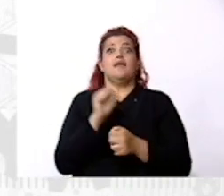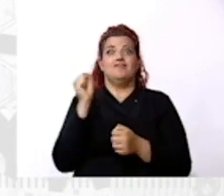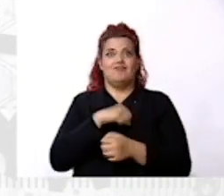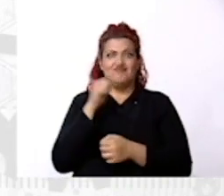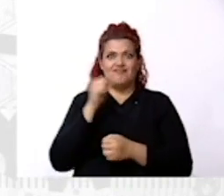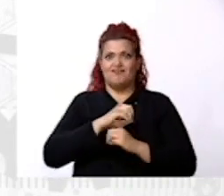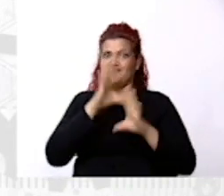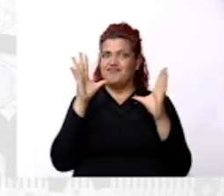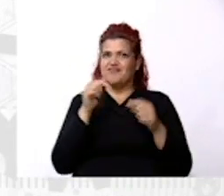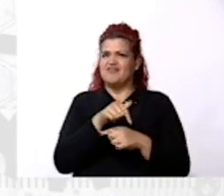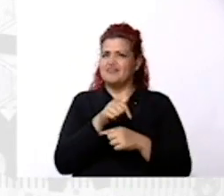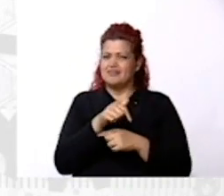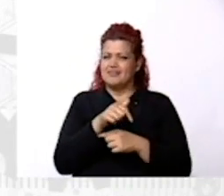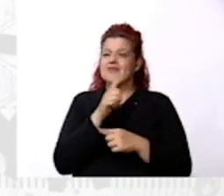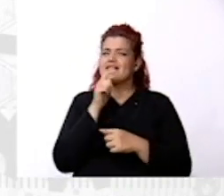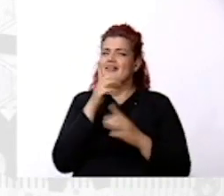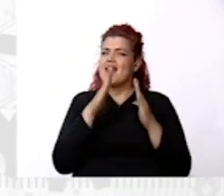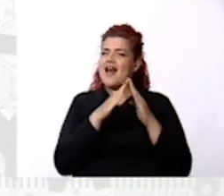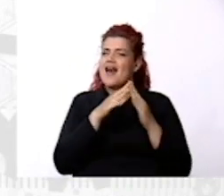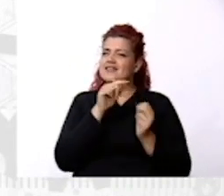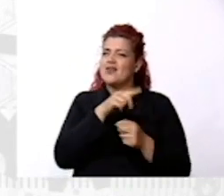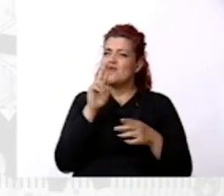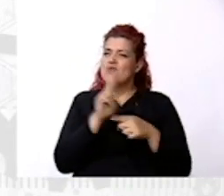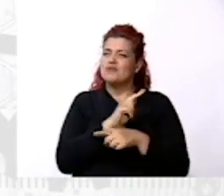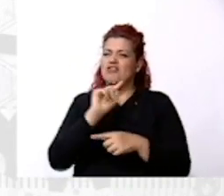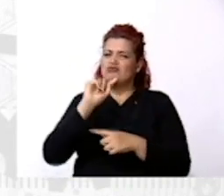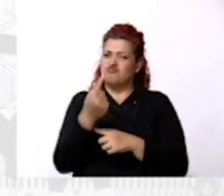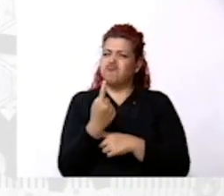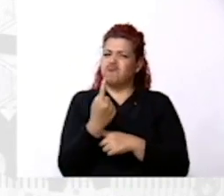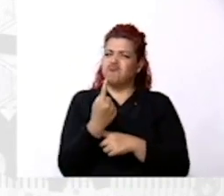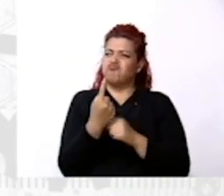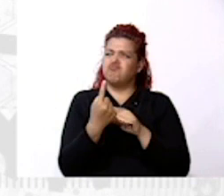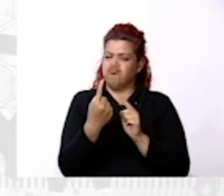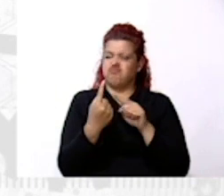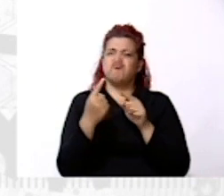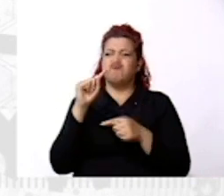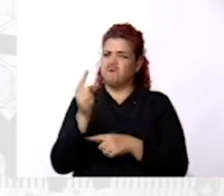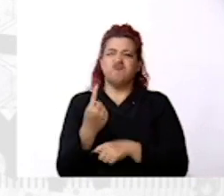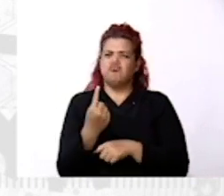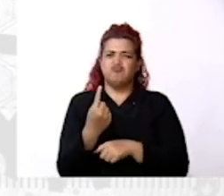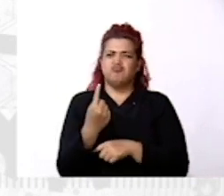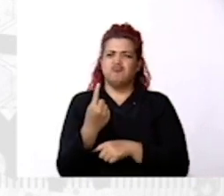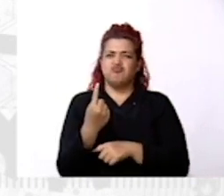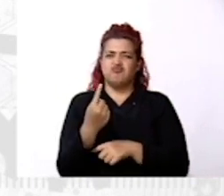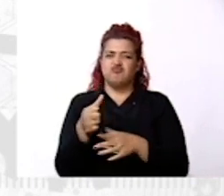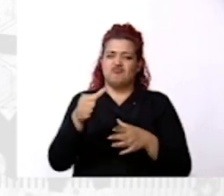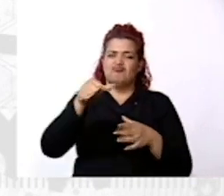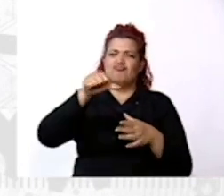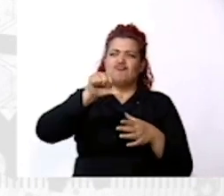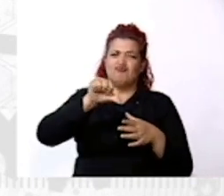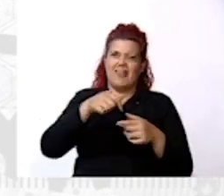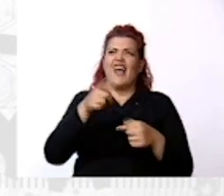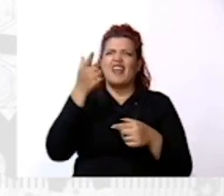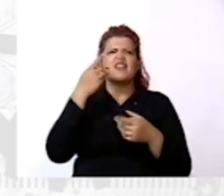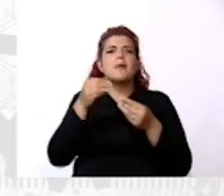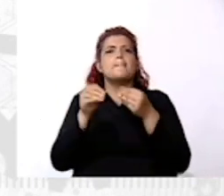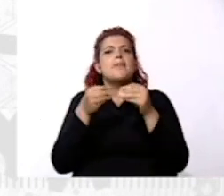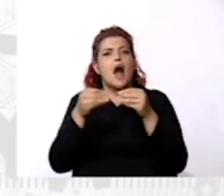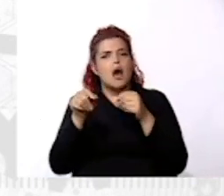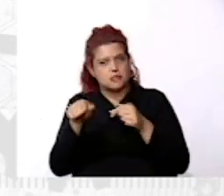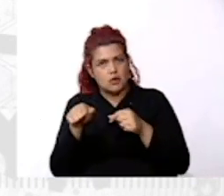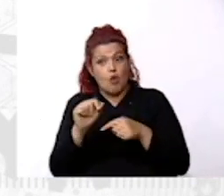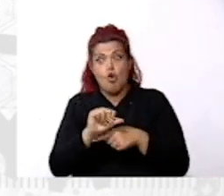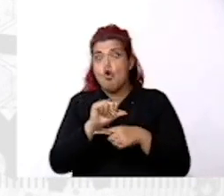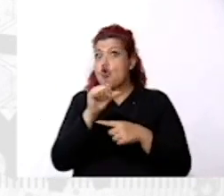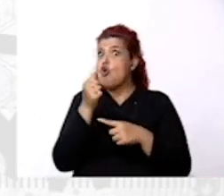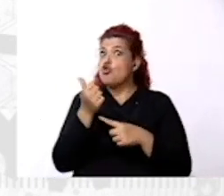¡Claro! ¿Quién en la casa no usa una licuadora? Algunas, como esta, está hecha de plástico. Otras están